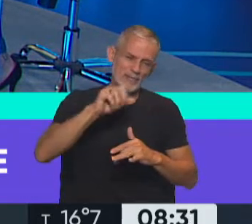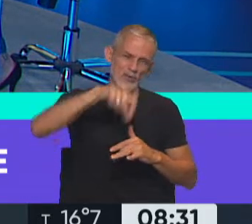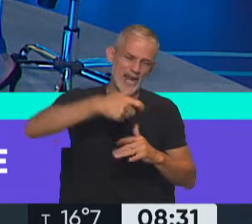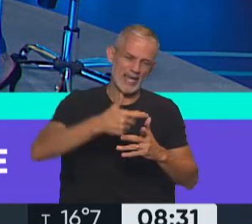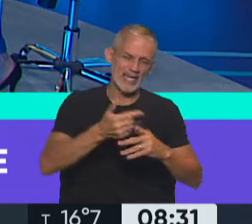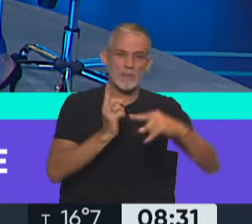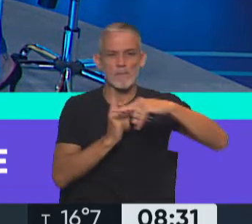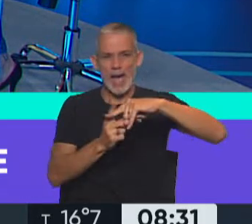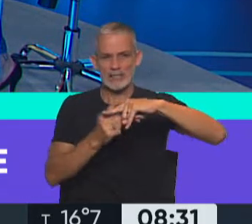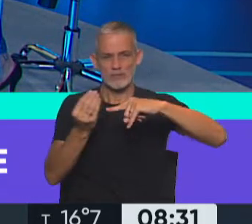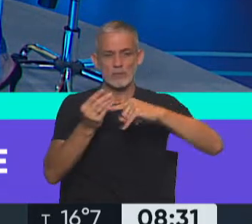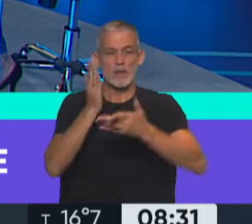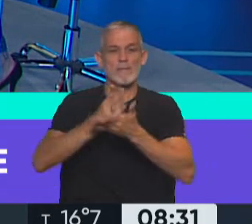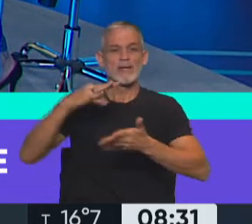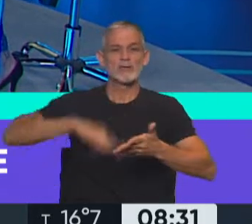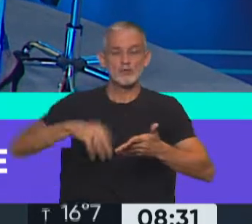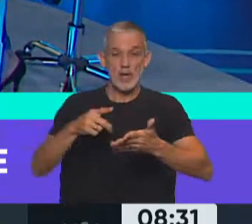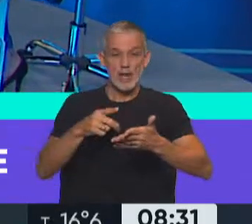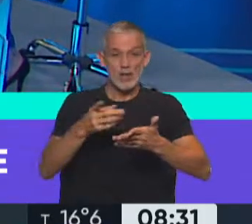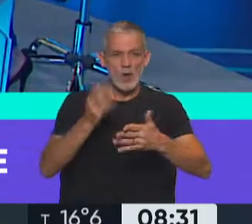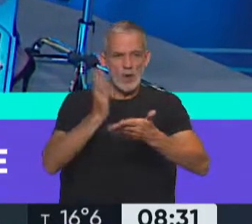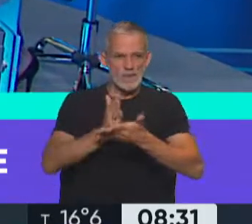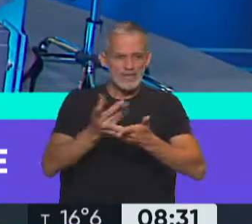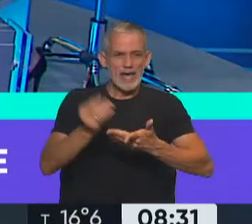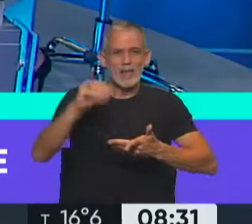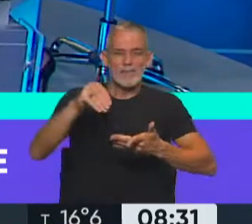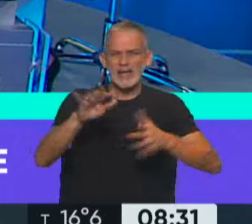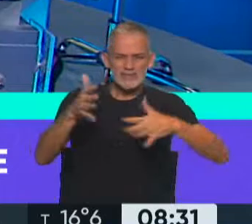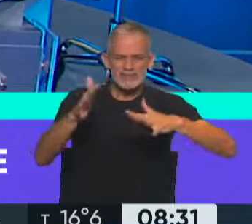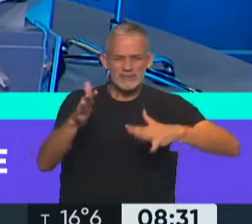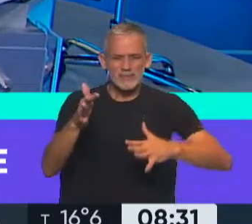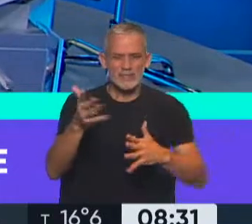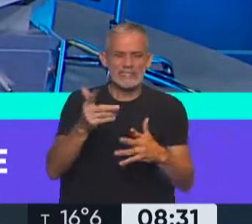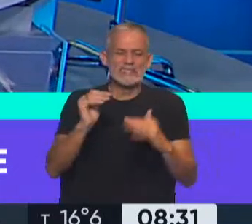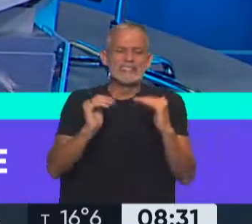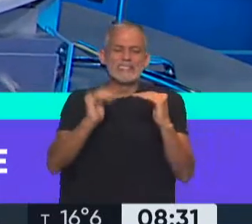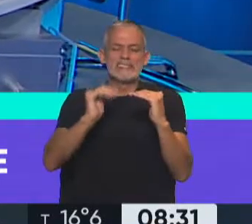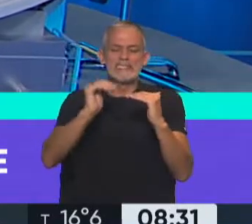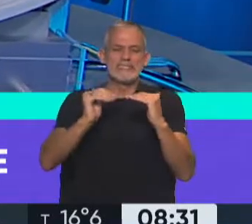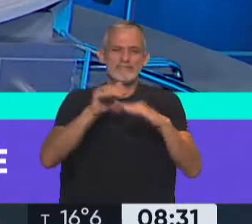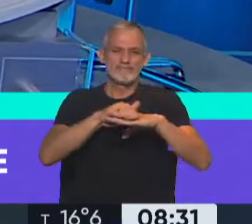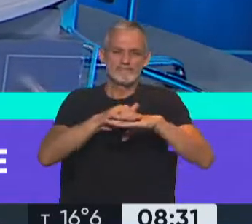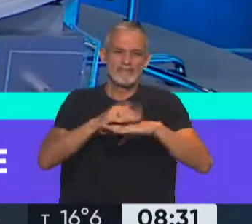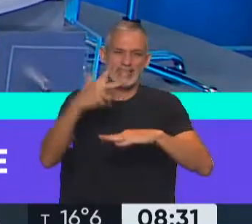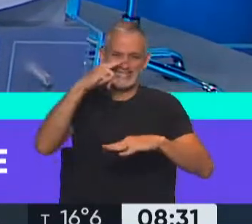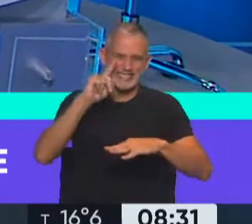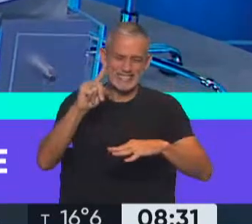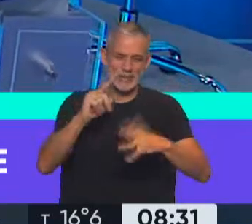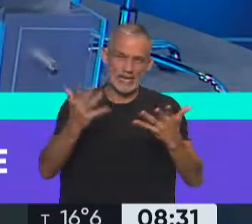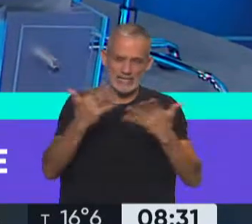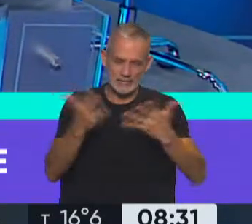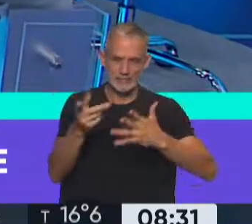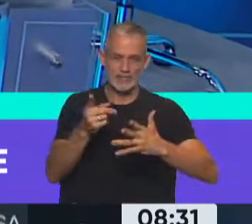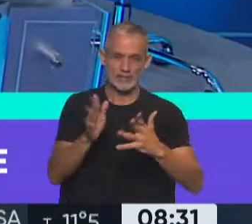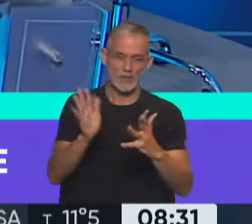le sumas, por ejemplo, a la mitad de un salario mínimo vital y móvil, sumarle alrededor Estás de otros 20.000. arañando la canasta básica. Claro, por eso sí, podés